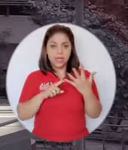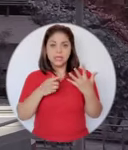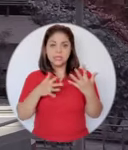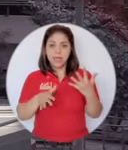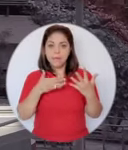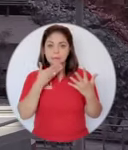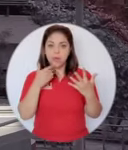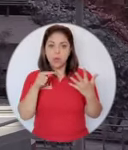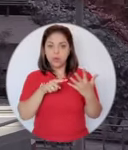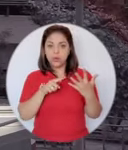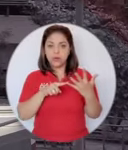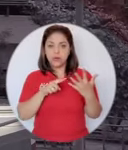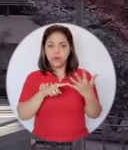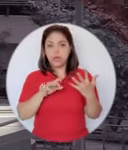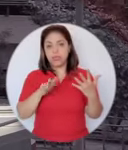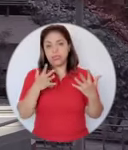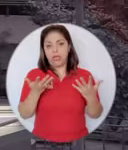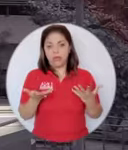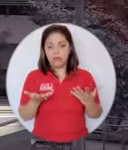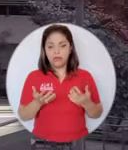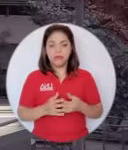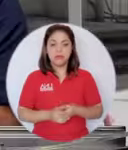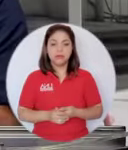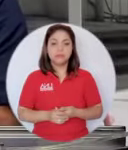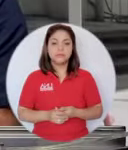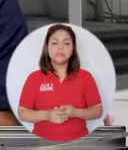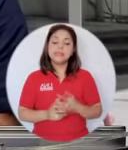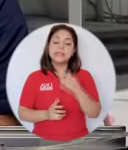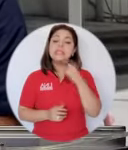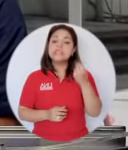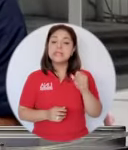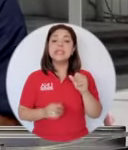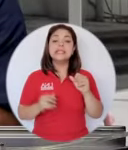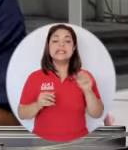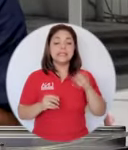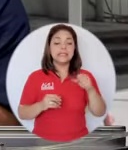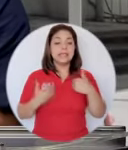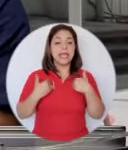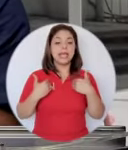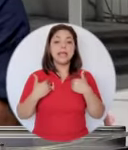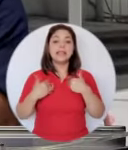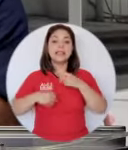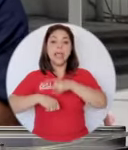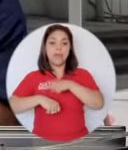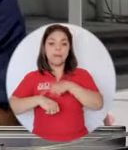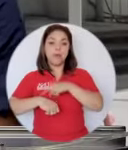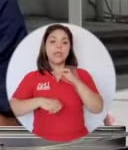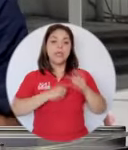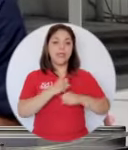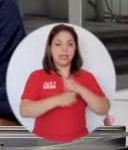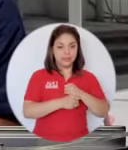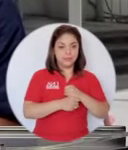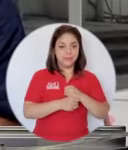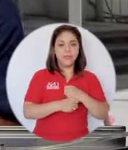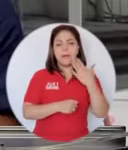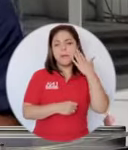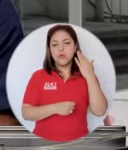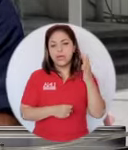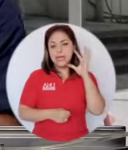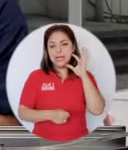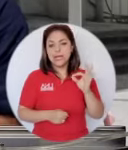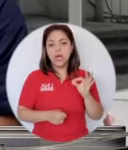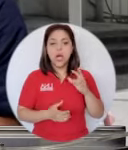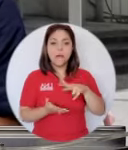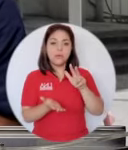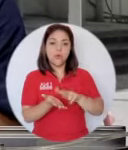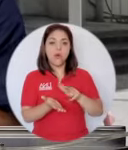con esta versión mejorada, por decirlo de alguna forma? Si cumple con los criterios, básicamente de tiempo y de edad, porque